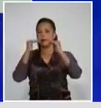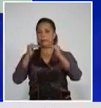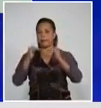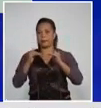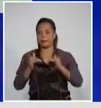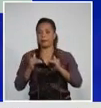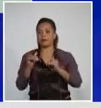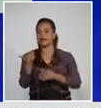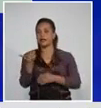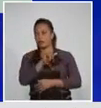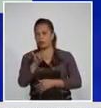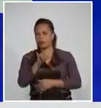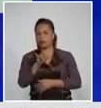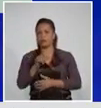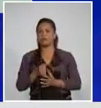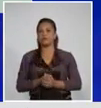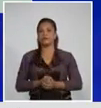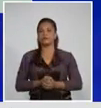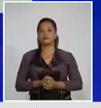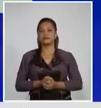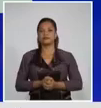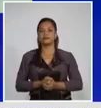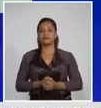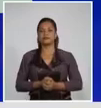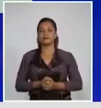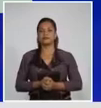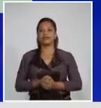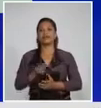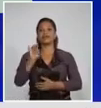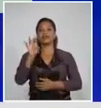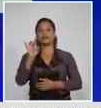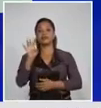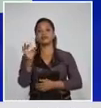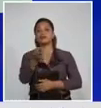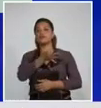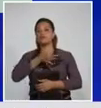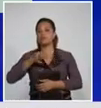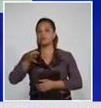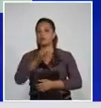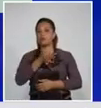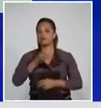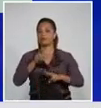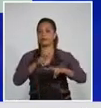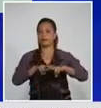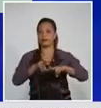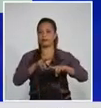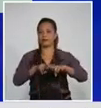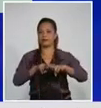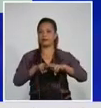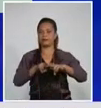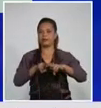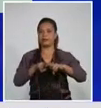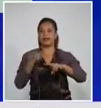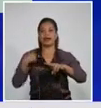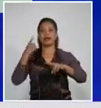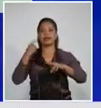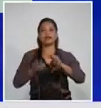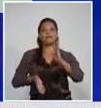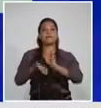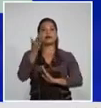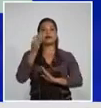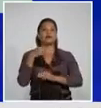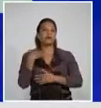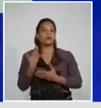sido característico en La Habana, en sus 15 municipios. Ayer el mayor número en